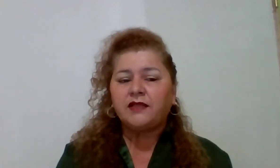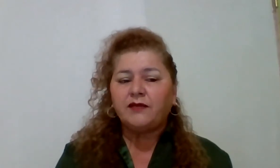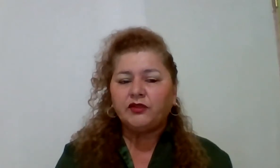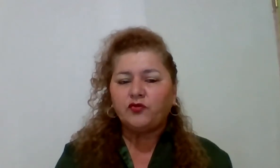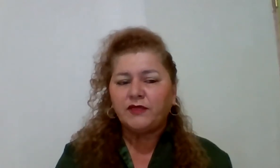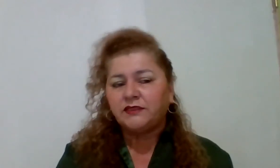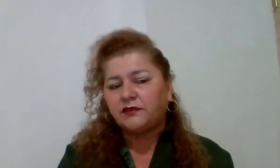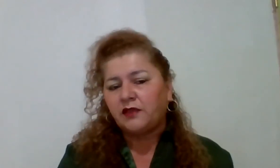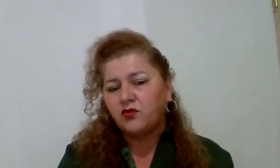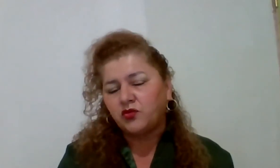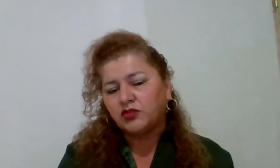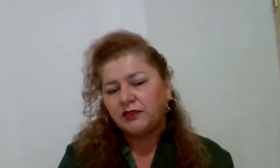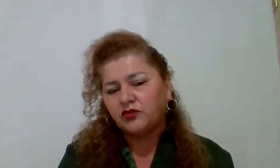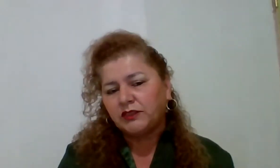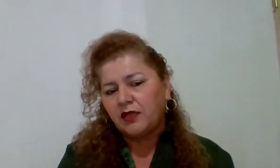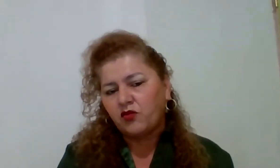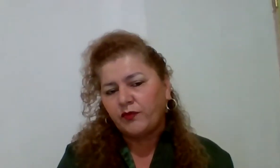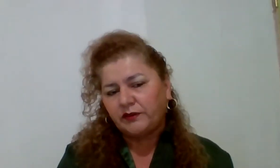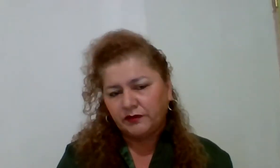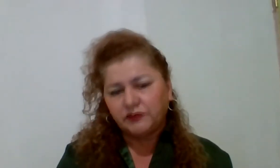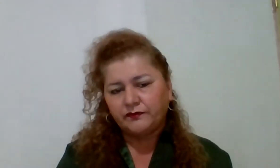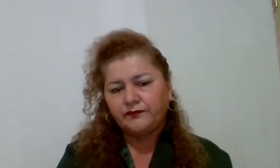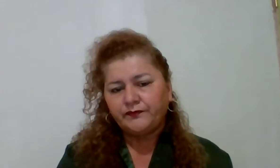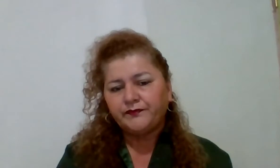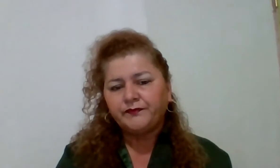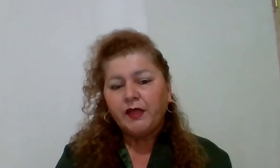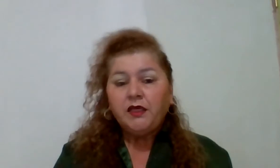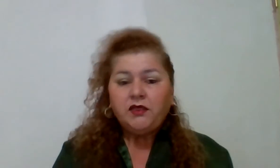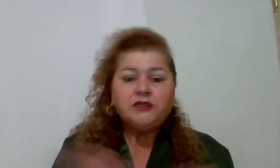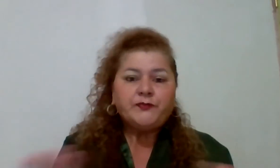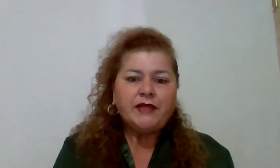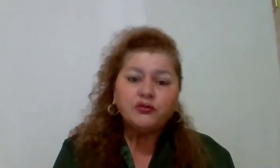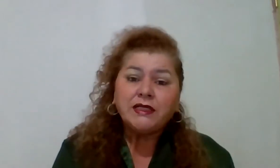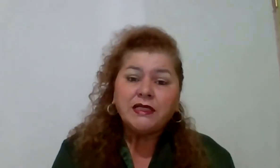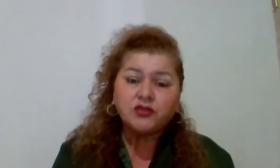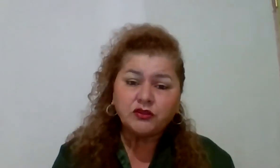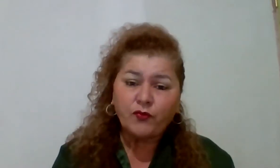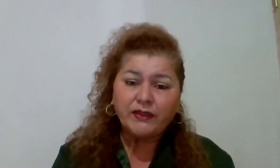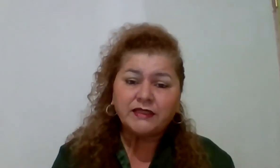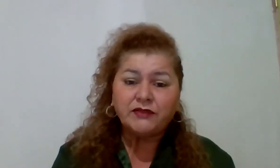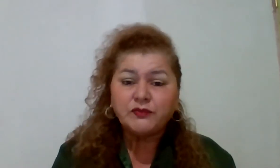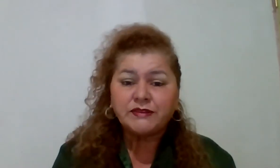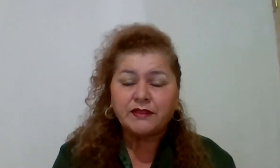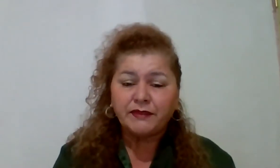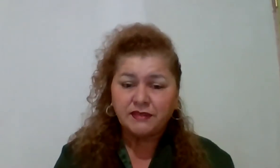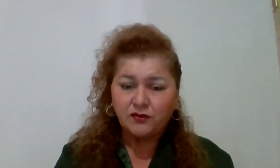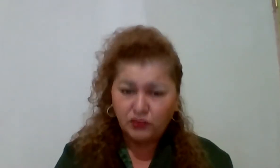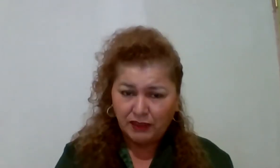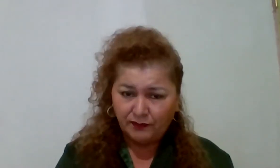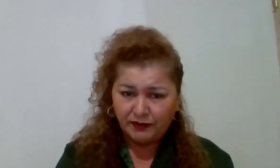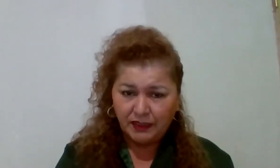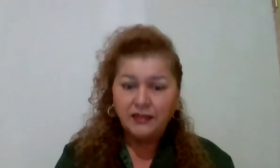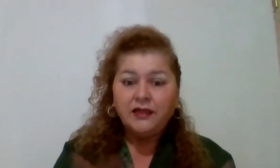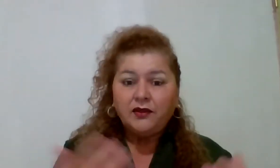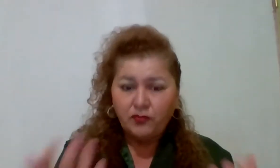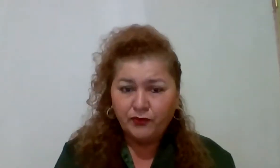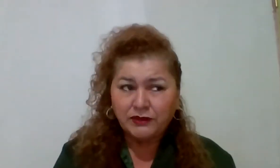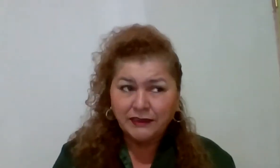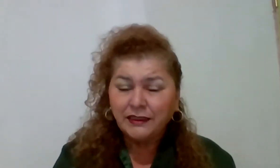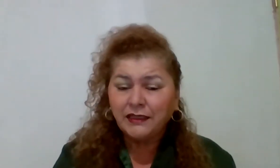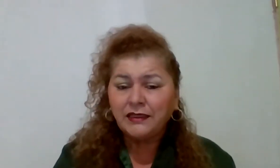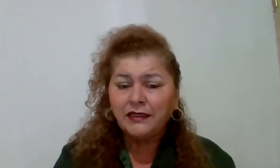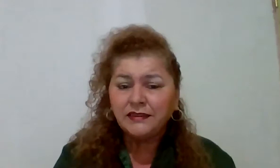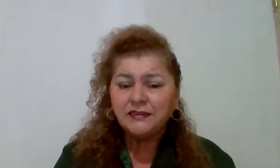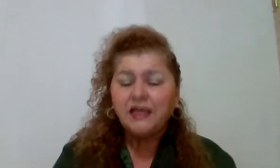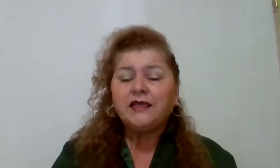un acercamiento más entre los Mocosantos y la cooperativa. Y esperamos que las otras cooperativas pues también se unan, ¿verdad? Lo